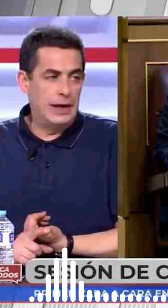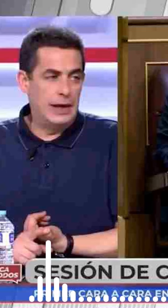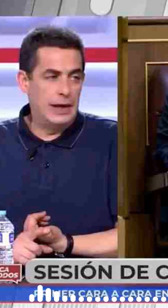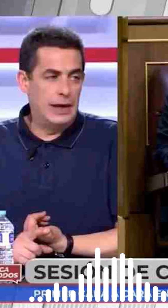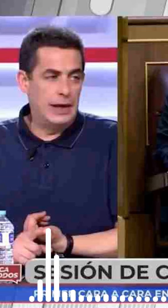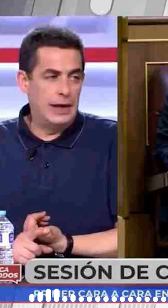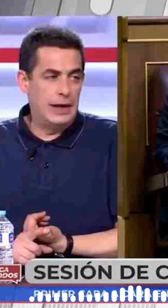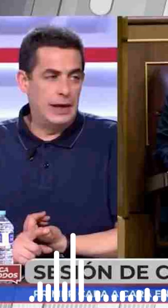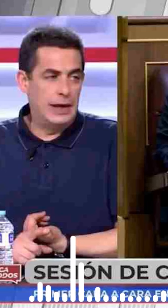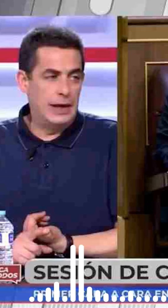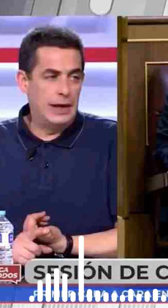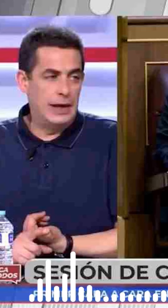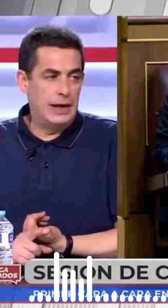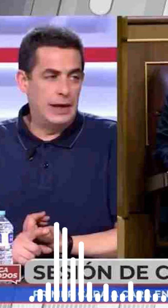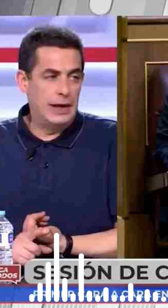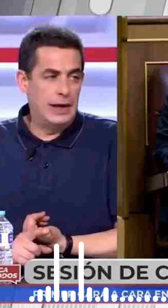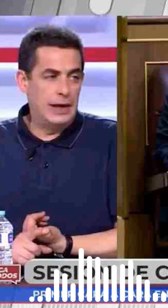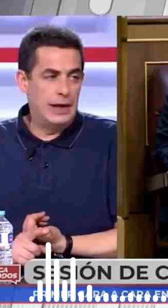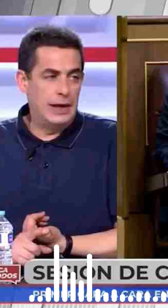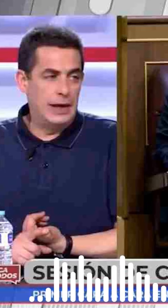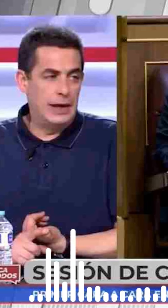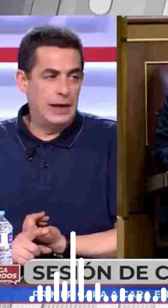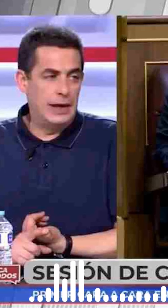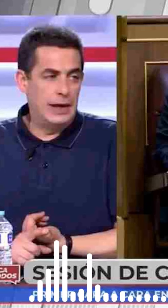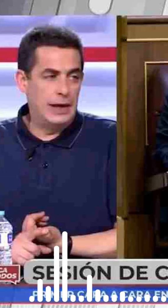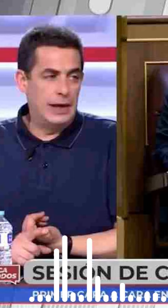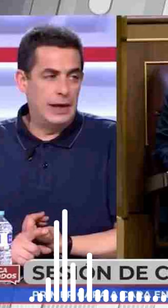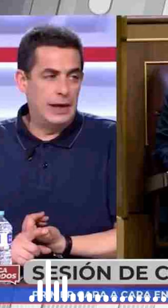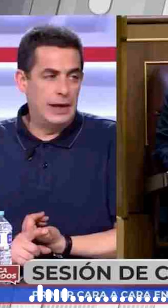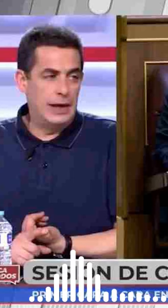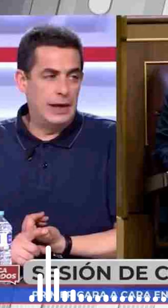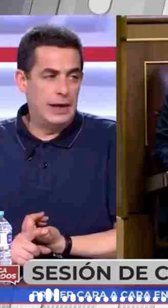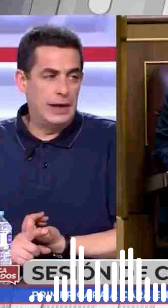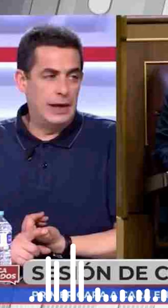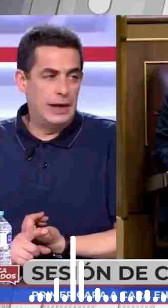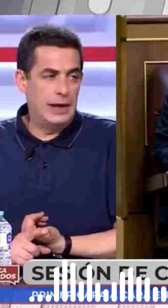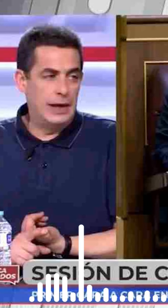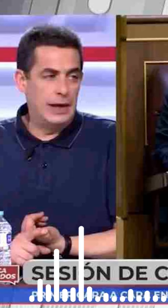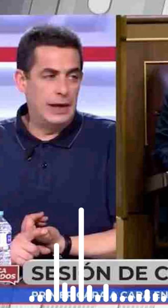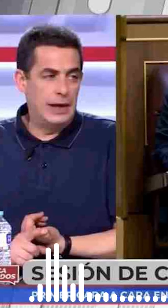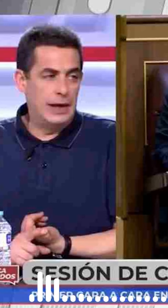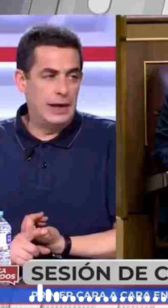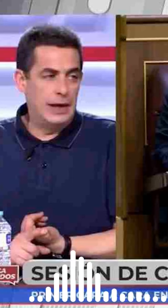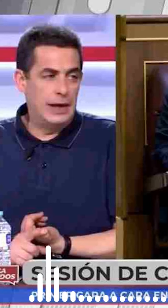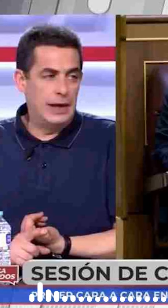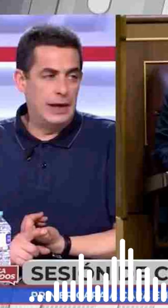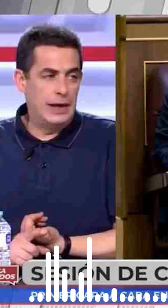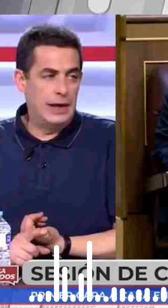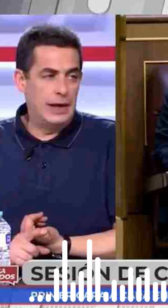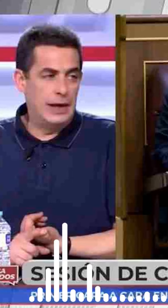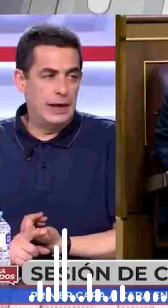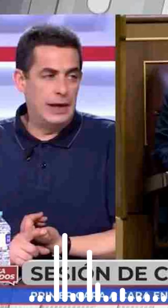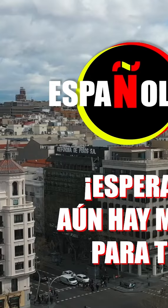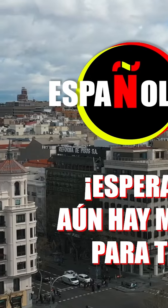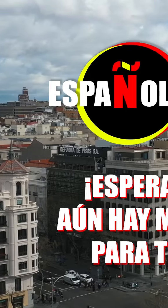permita amenazar a los jueces y que se permita amenazar a los periodistas, me parece que coloca a España en una situación de excepcionalidad democrática. No puede ser.